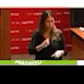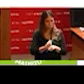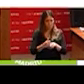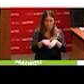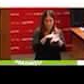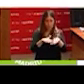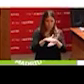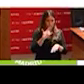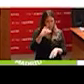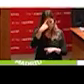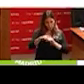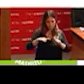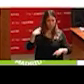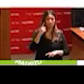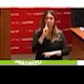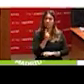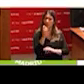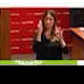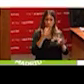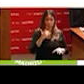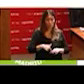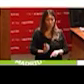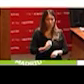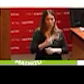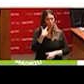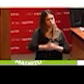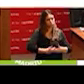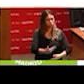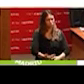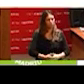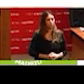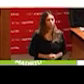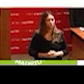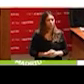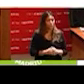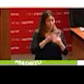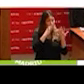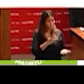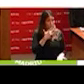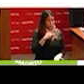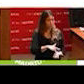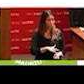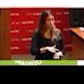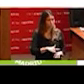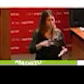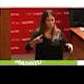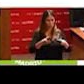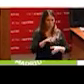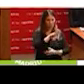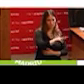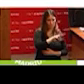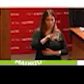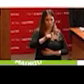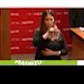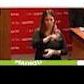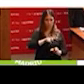permitan afrontar con éxito ese puesto de trabajo ahora mismo Contamos con un grupo de 22 personas